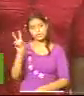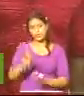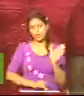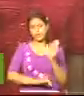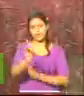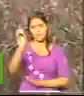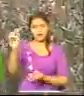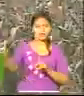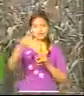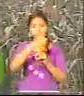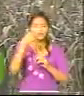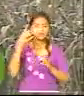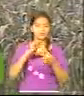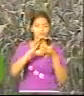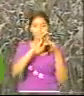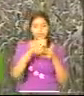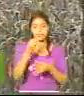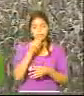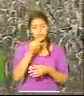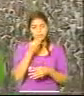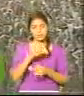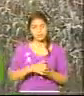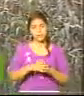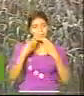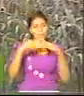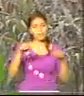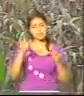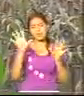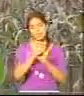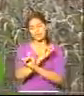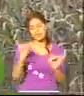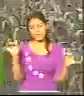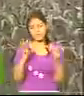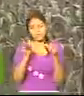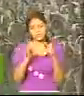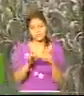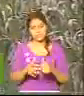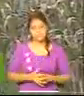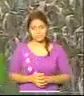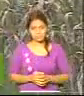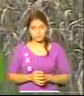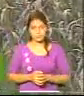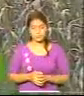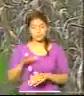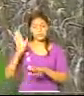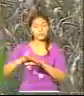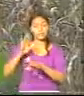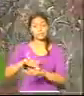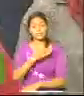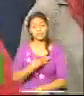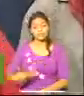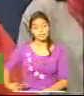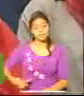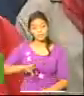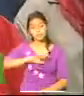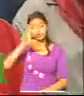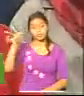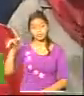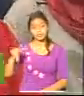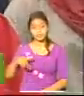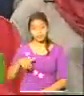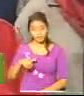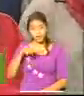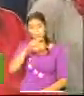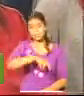vía a lograr su soberanía alimentaria. Compañeros, un mensaje para despedirnos ante el presidente. Presidente, de parte de todos